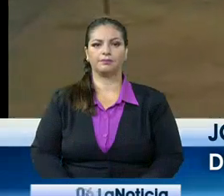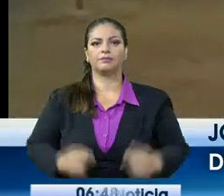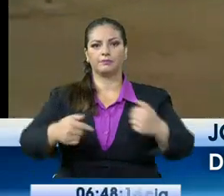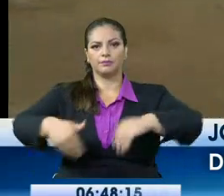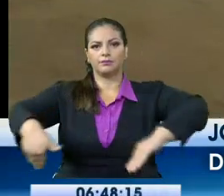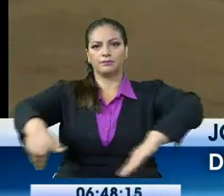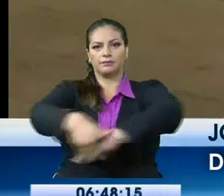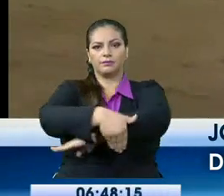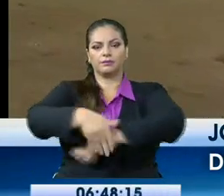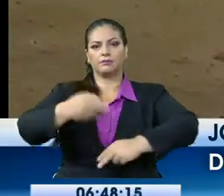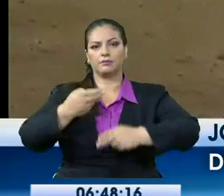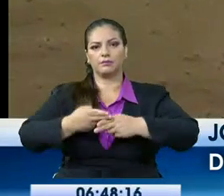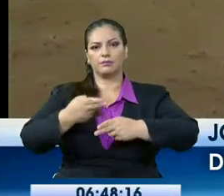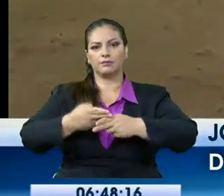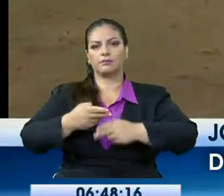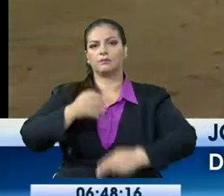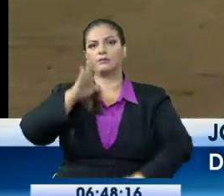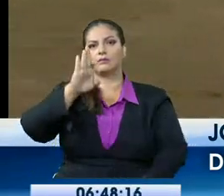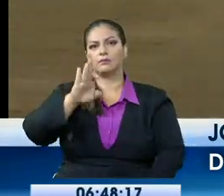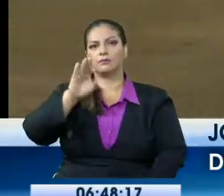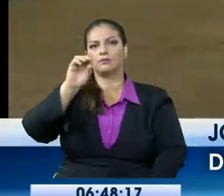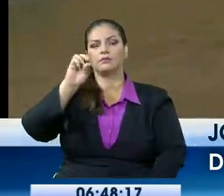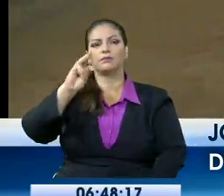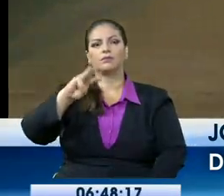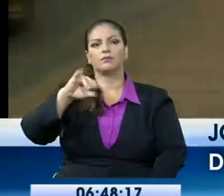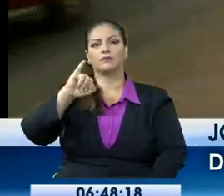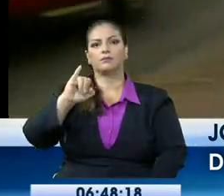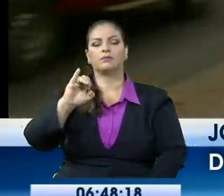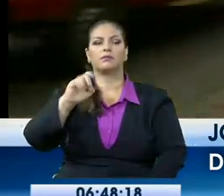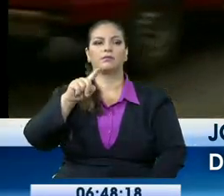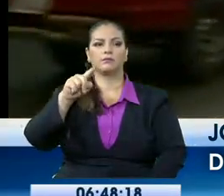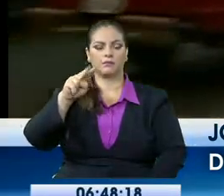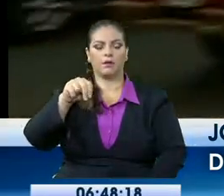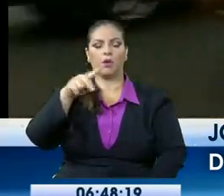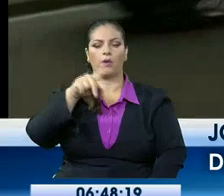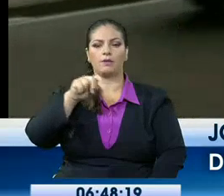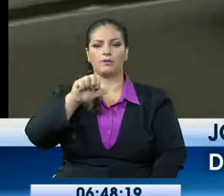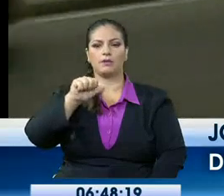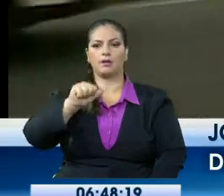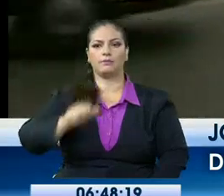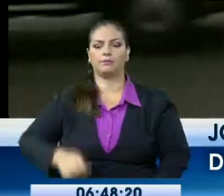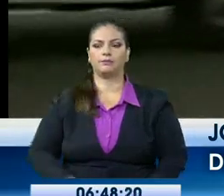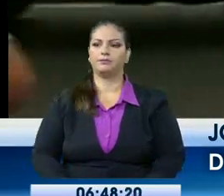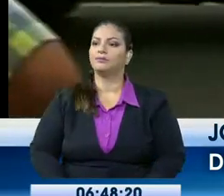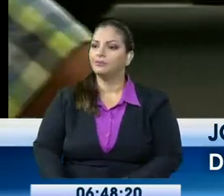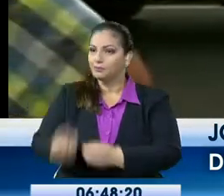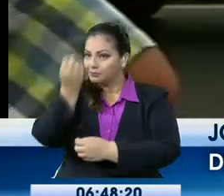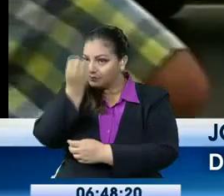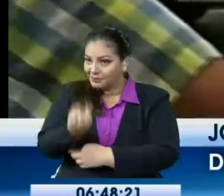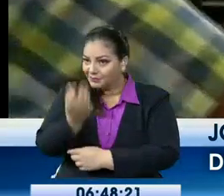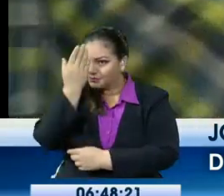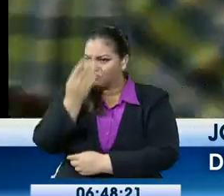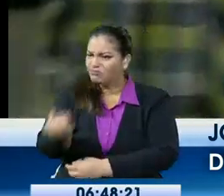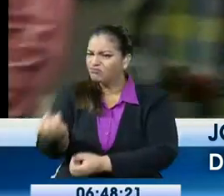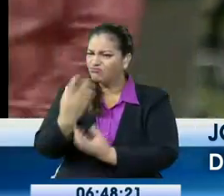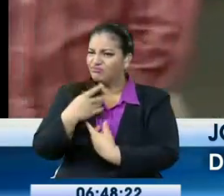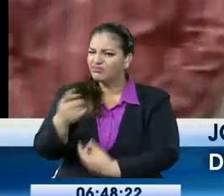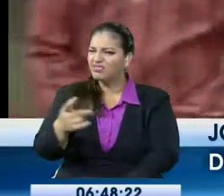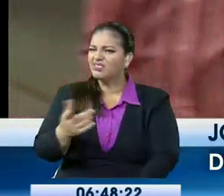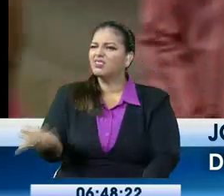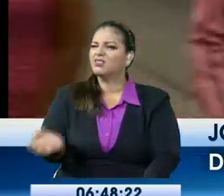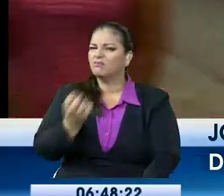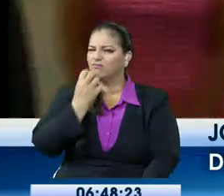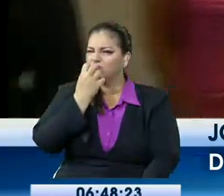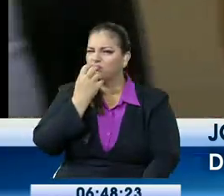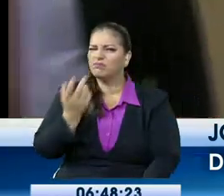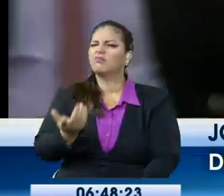Tihuinza. Mi estimado amigo, muy buenos días. Muy buenos días. Con usted conversábamos previamente, nos manifestaba que sí existe cierto malestar luego de